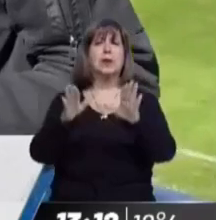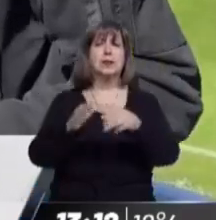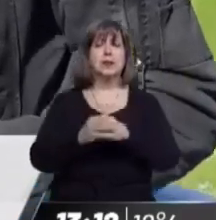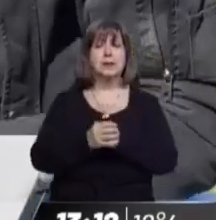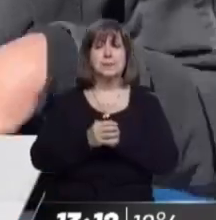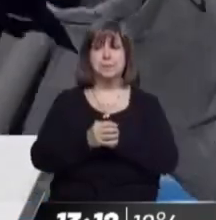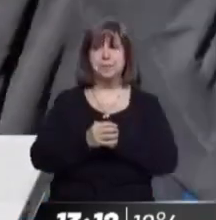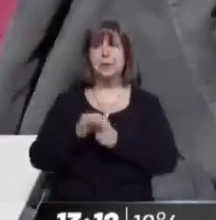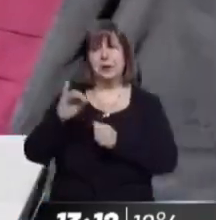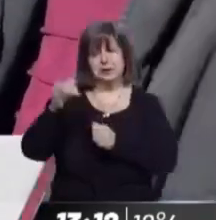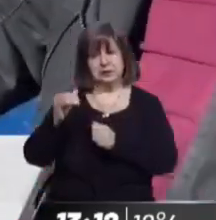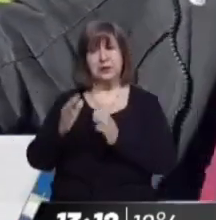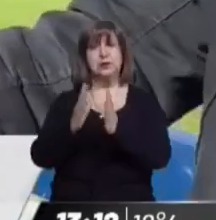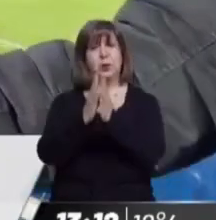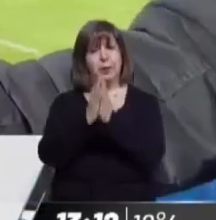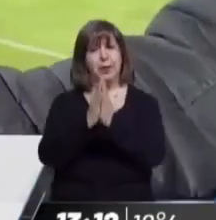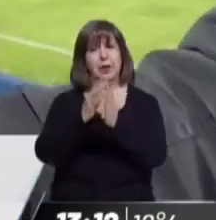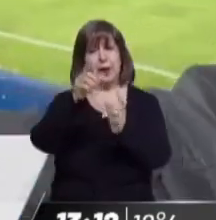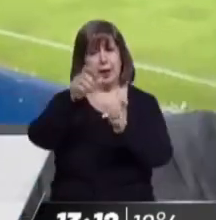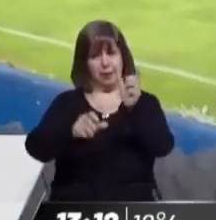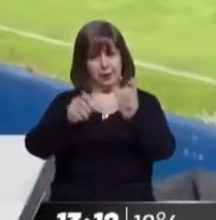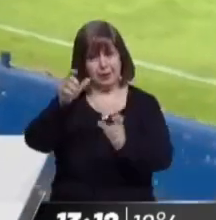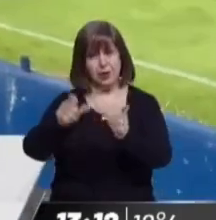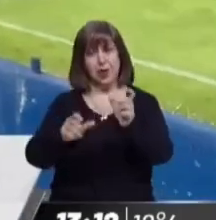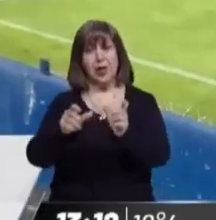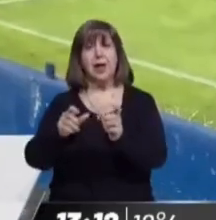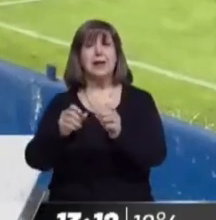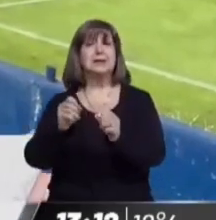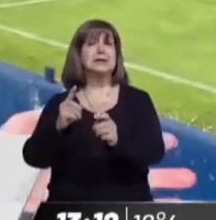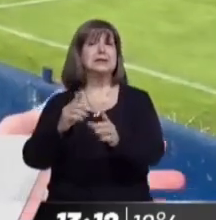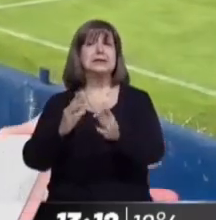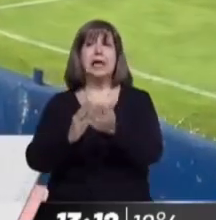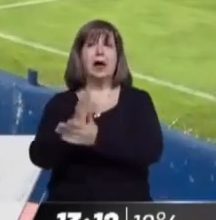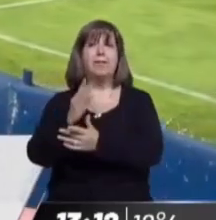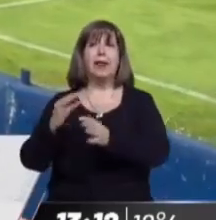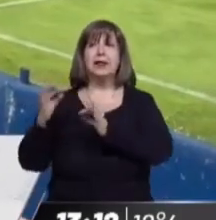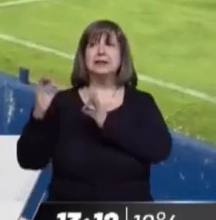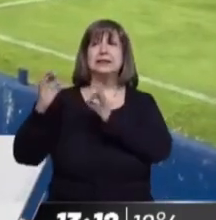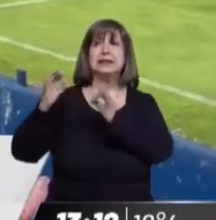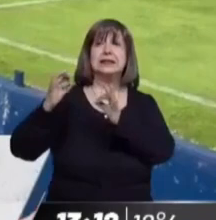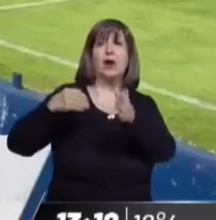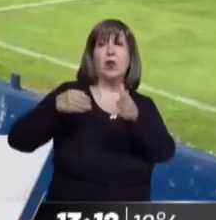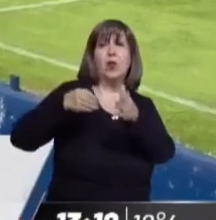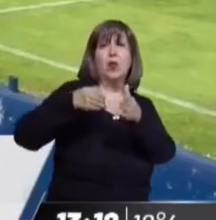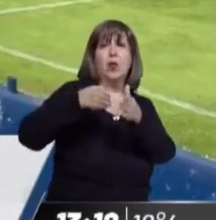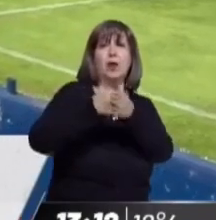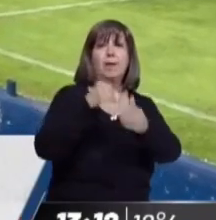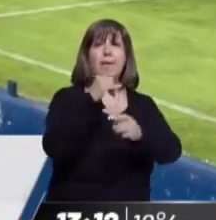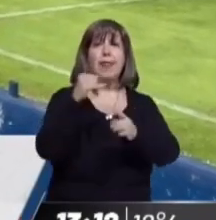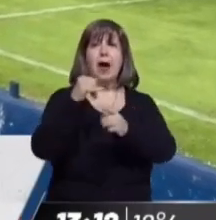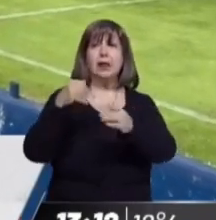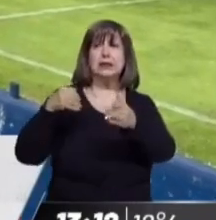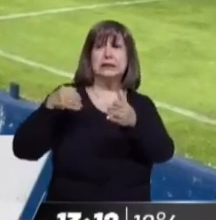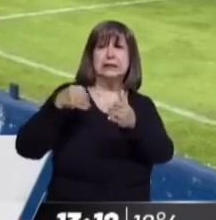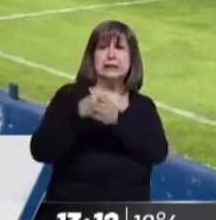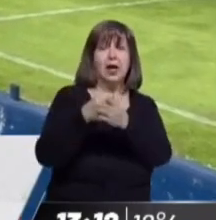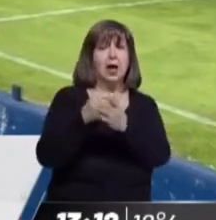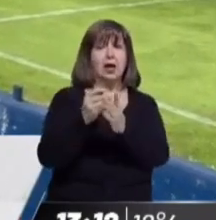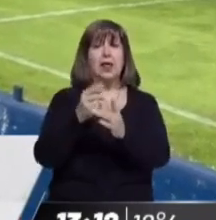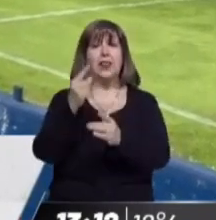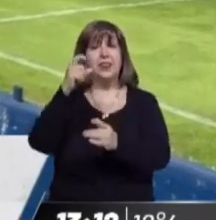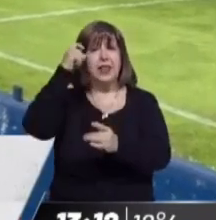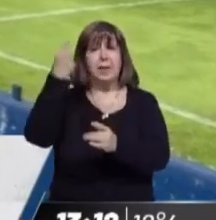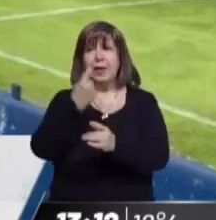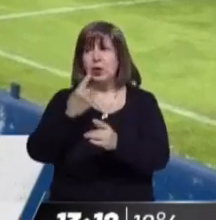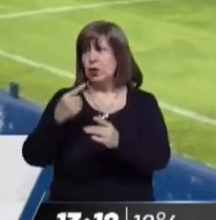estadio totalmente eso se lo pedimos a la gente porque por por lo general siempre están llegando en la última media hora y los últimos 10